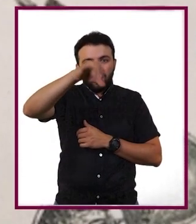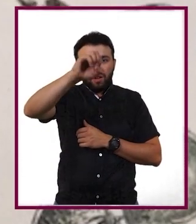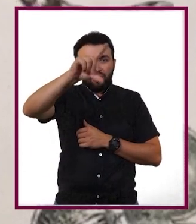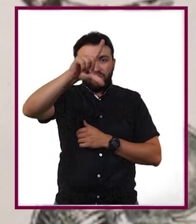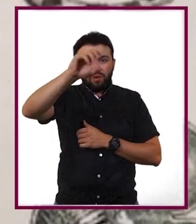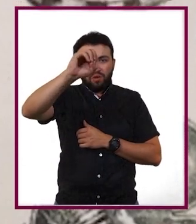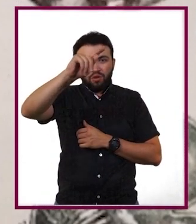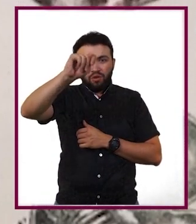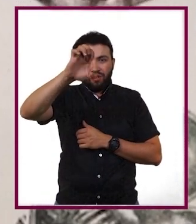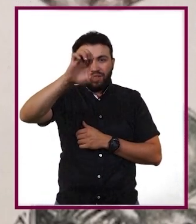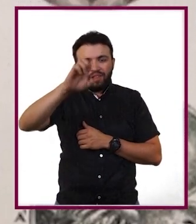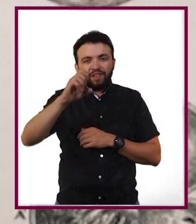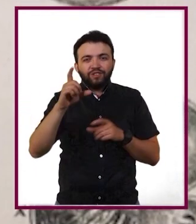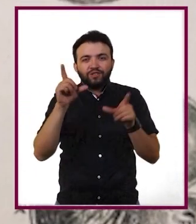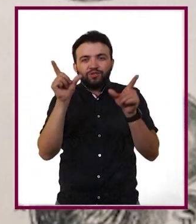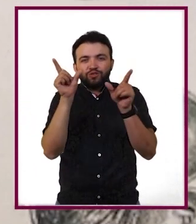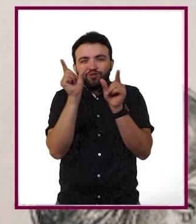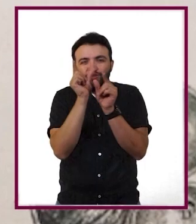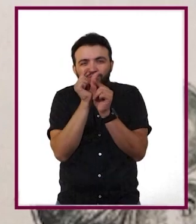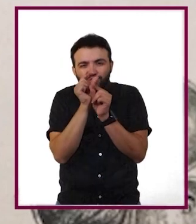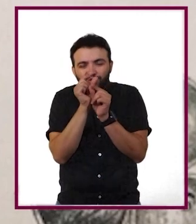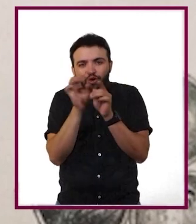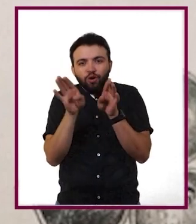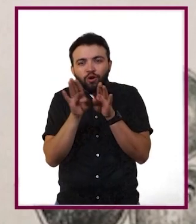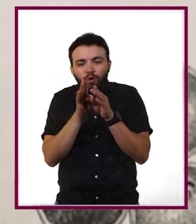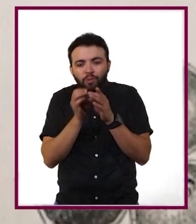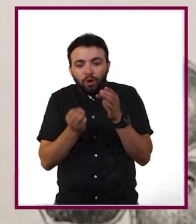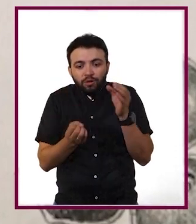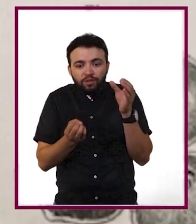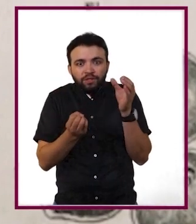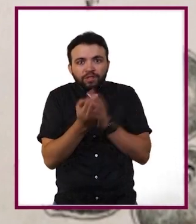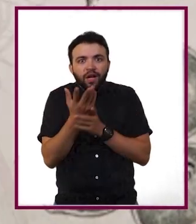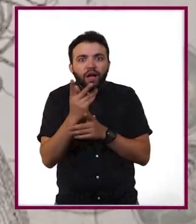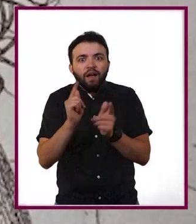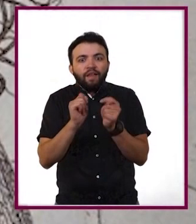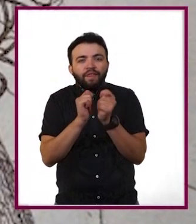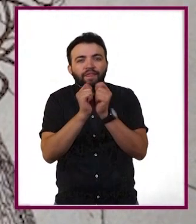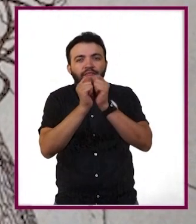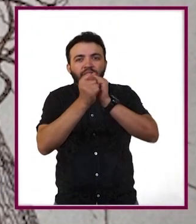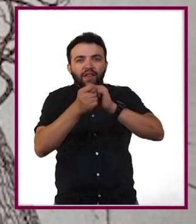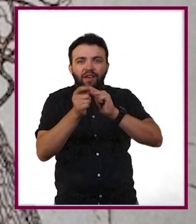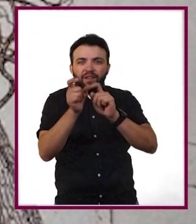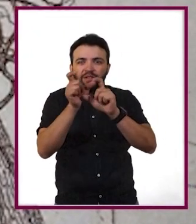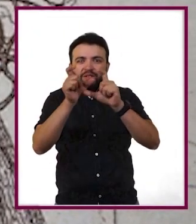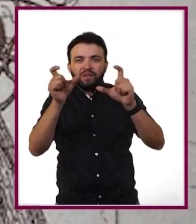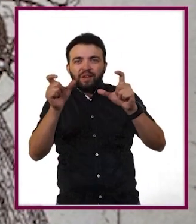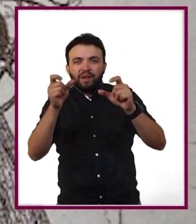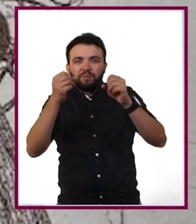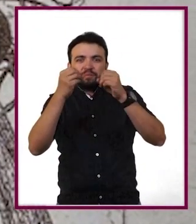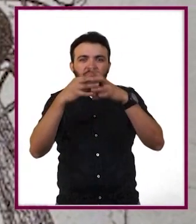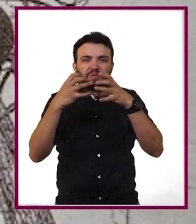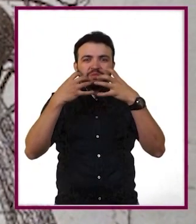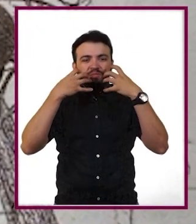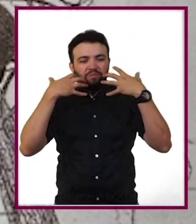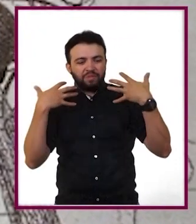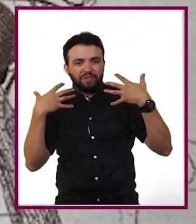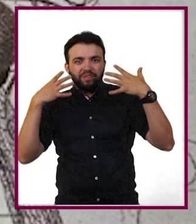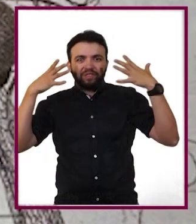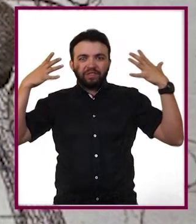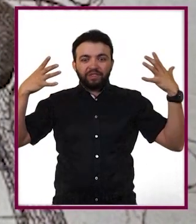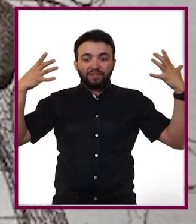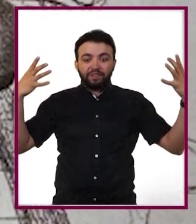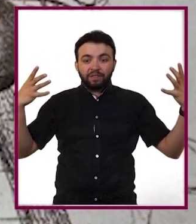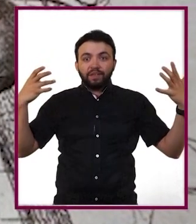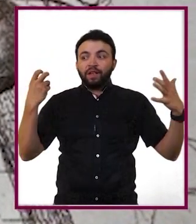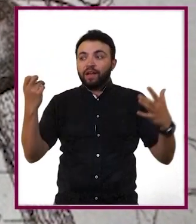el ajolote pequeñito en los lagos, cómo sale de ahí, cómo se transforma, cómo pierde las